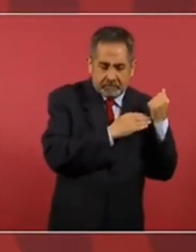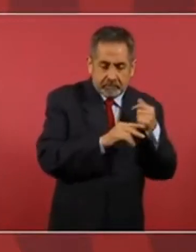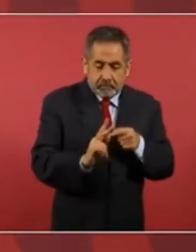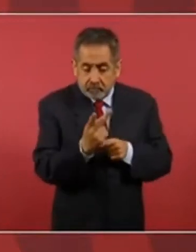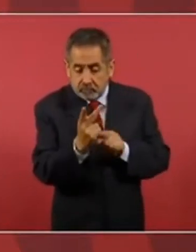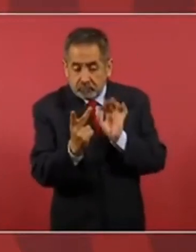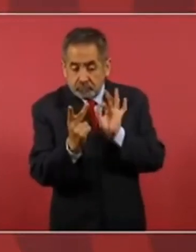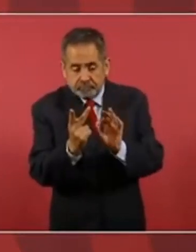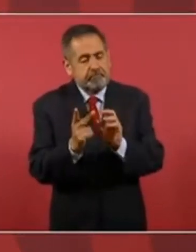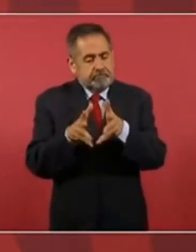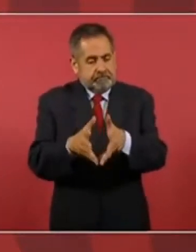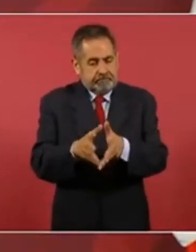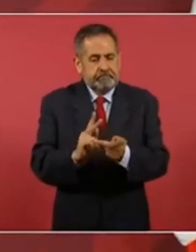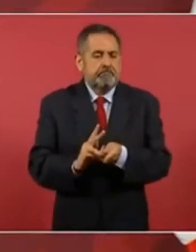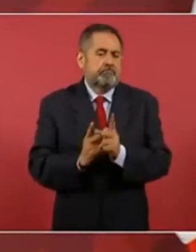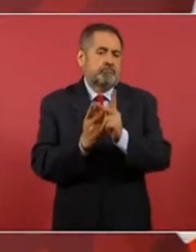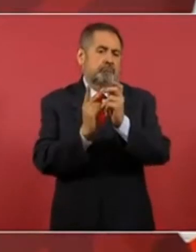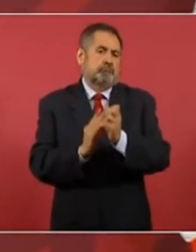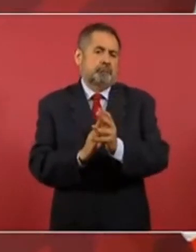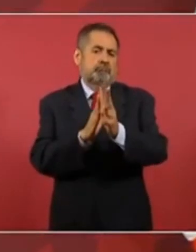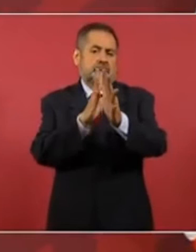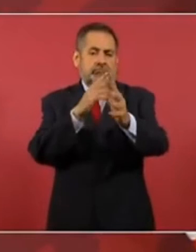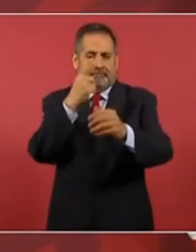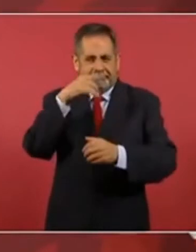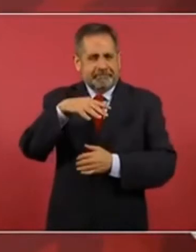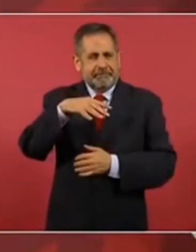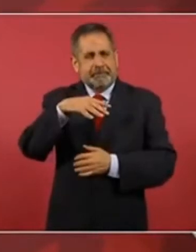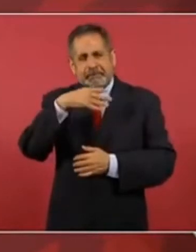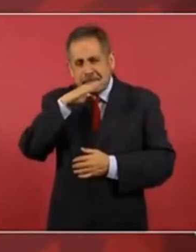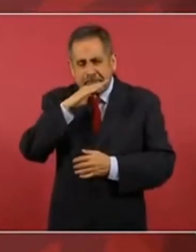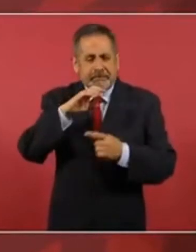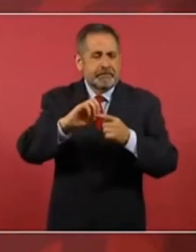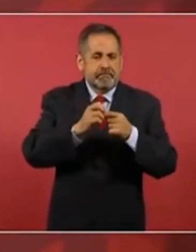en los surcos de maíz, de frijol,